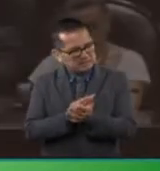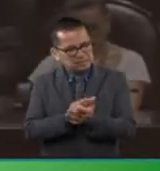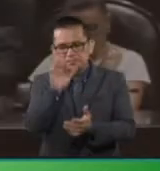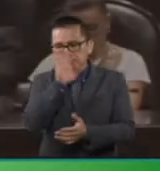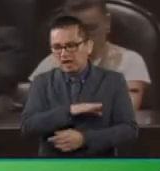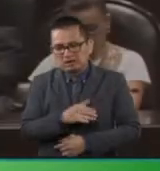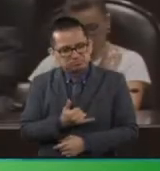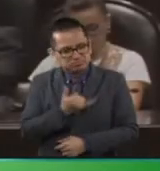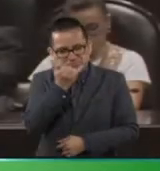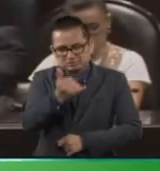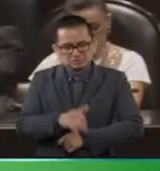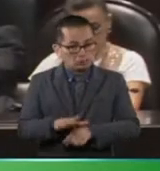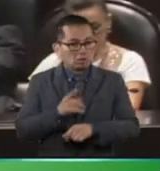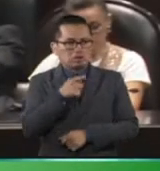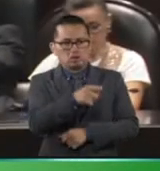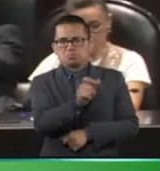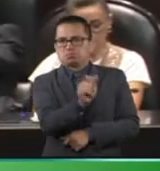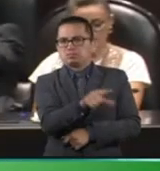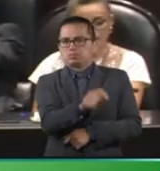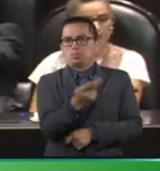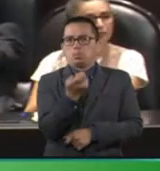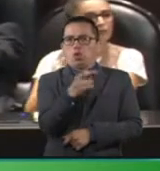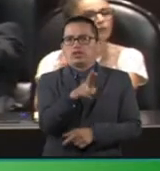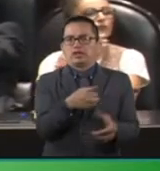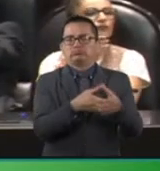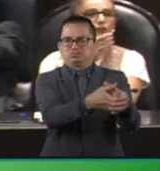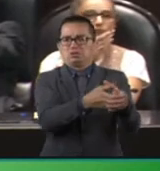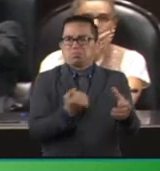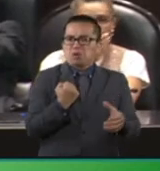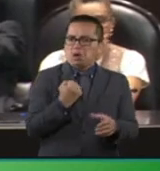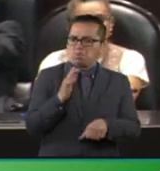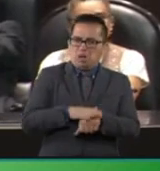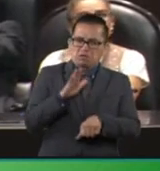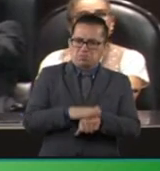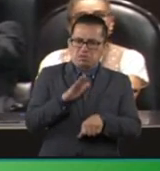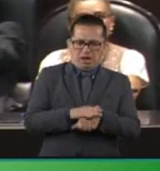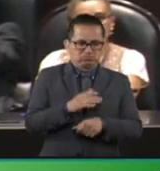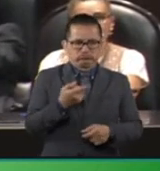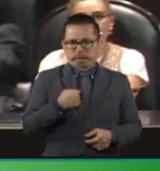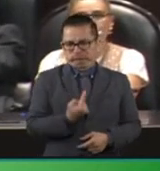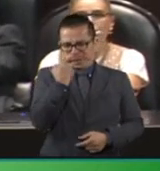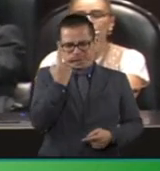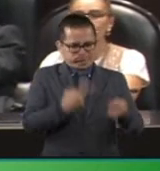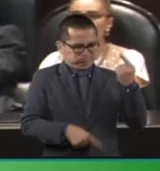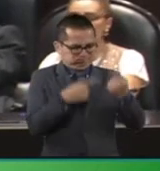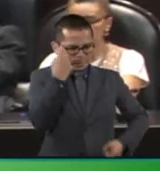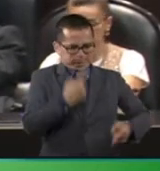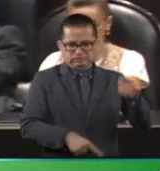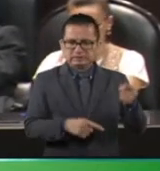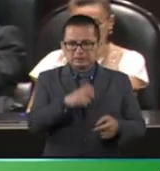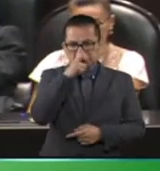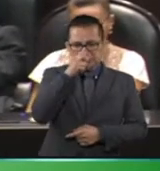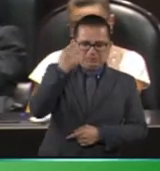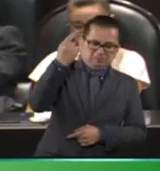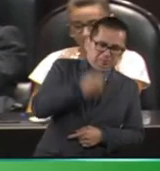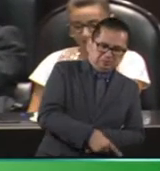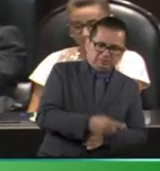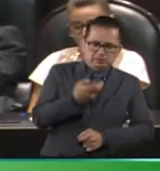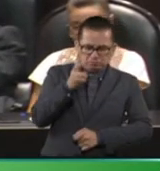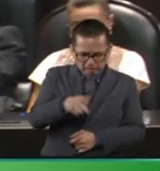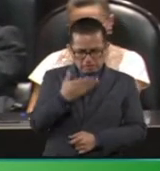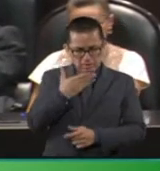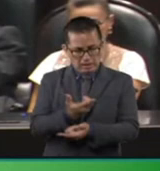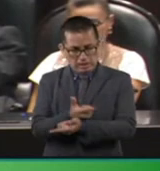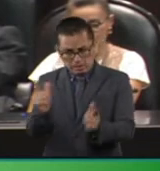Poder más centralización más autoritarismo menos por lo tanto democracia menos Estado de